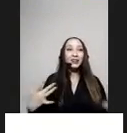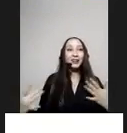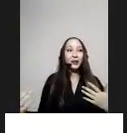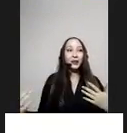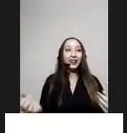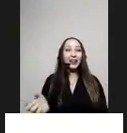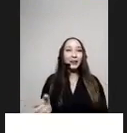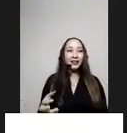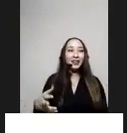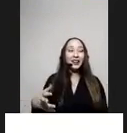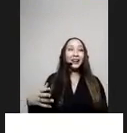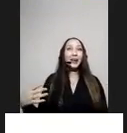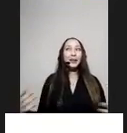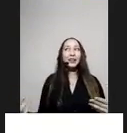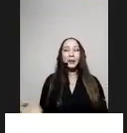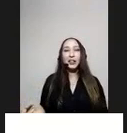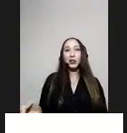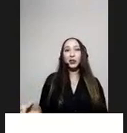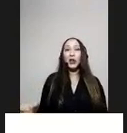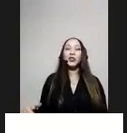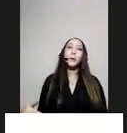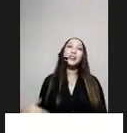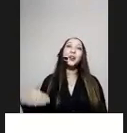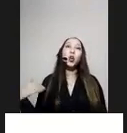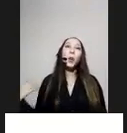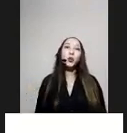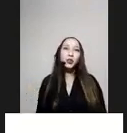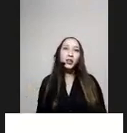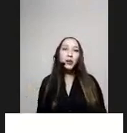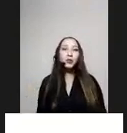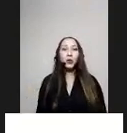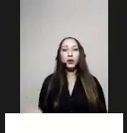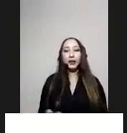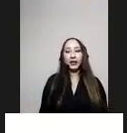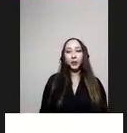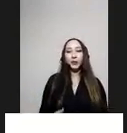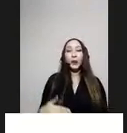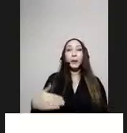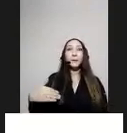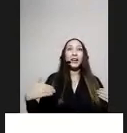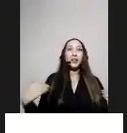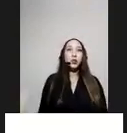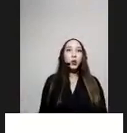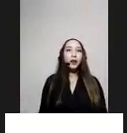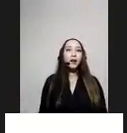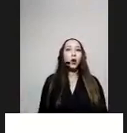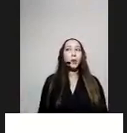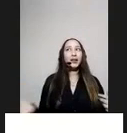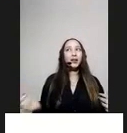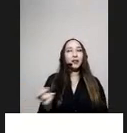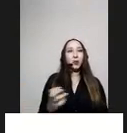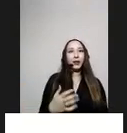emociones se vienen a la mente y qué pensamientos. ¿Son pensamientos positivos o negativos? ¿Me ayudan o